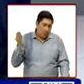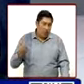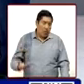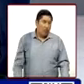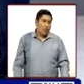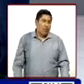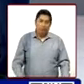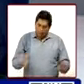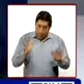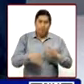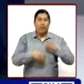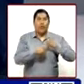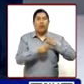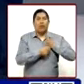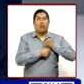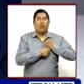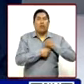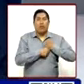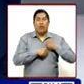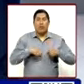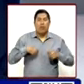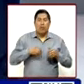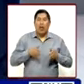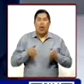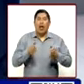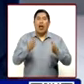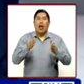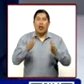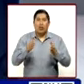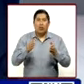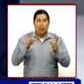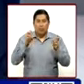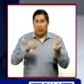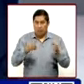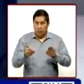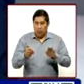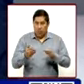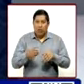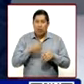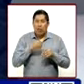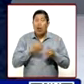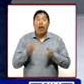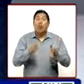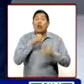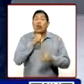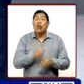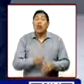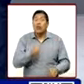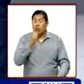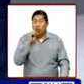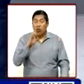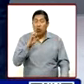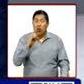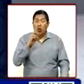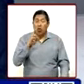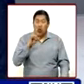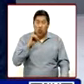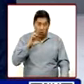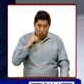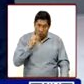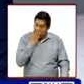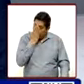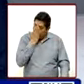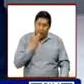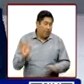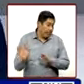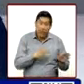Odalis. A ver, las Fuerzas Armadas cubren el tramo Camino de la Muerte, Ruta Antigua a Coroico. Ajá. Y el sector de Chuspipata. Bien, por su